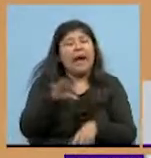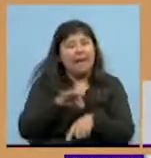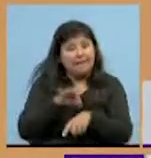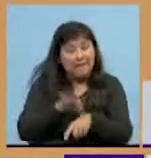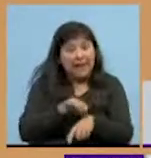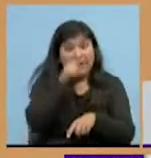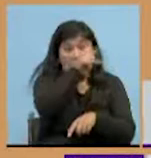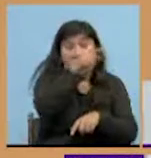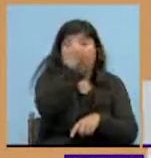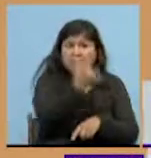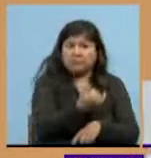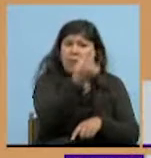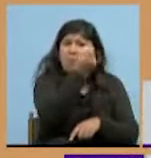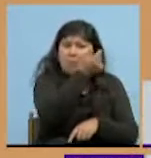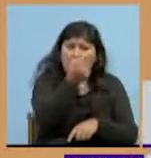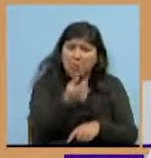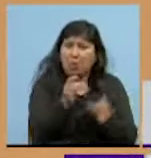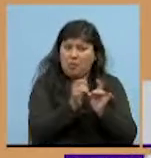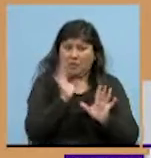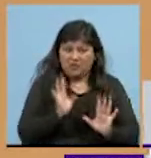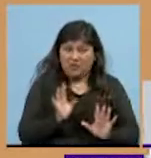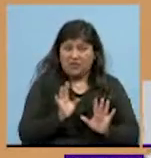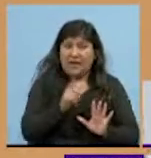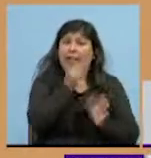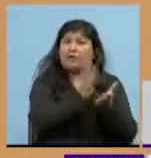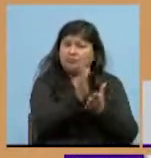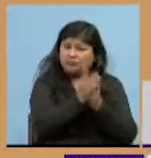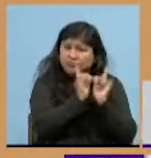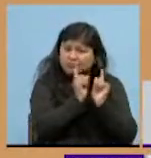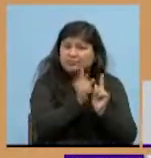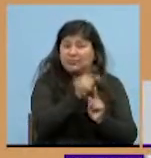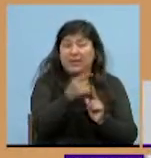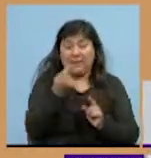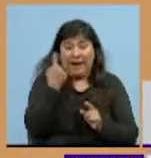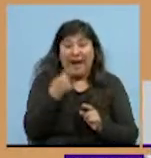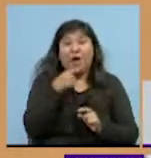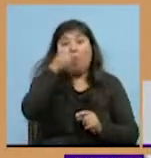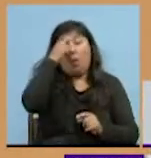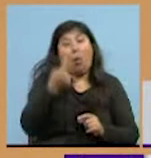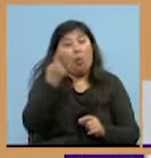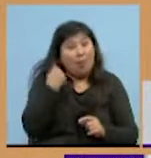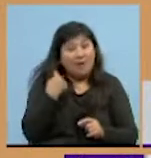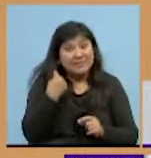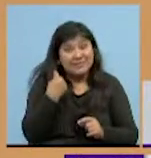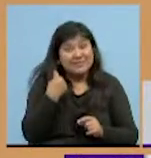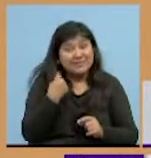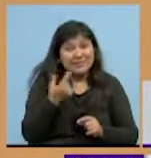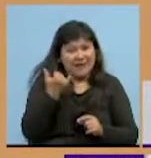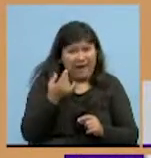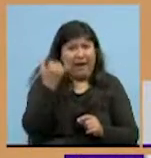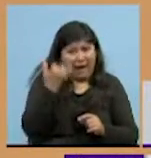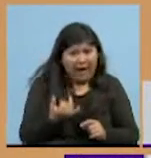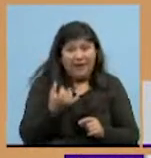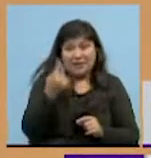de ahí. Bueno, hace un mes va a ser que se han encontrado dos médicos con ganas de estar en